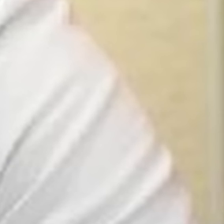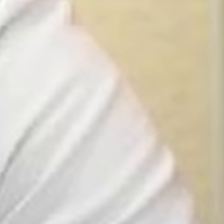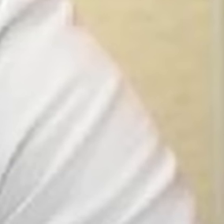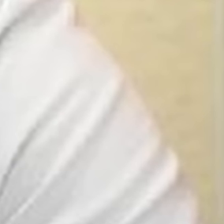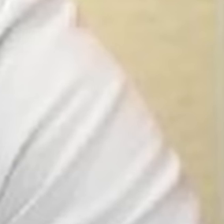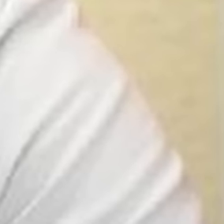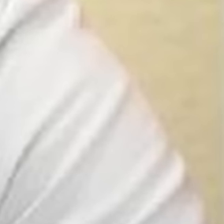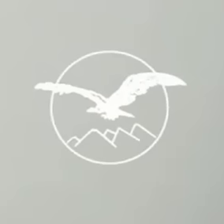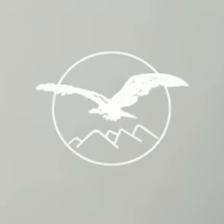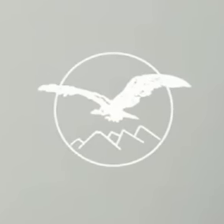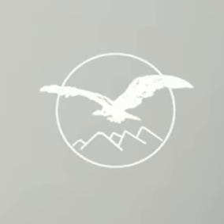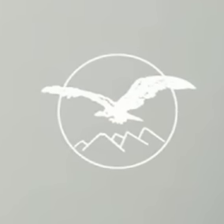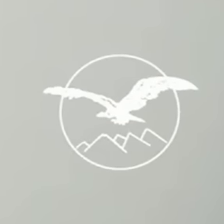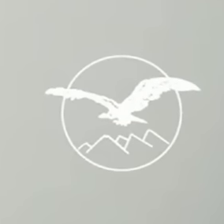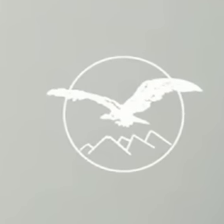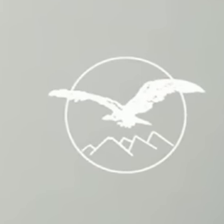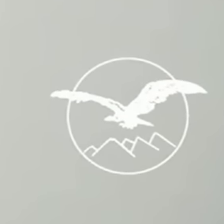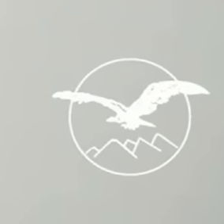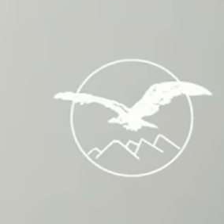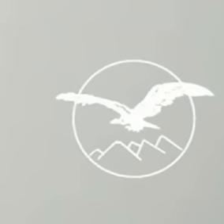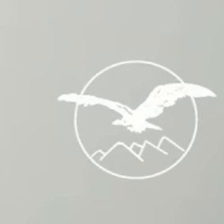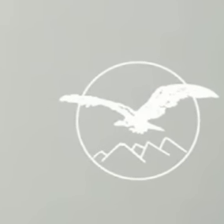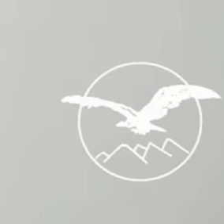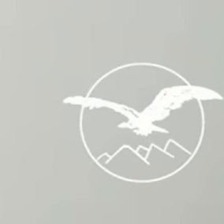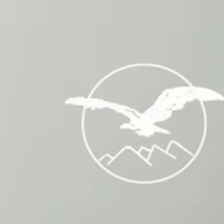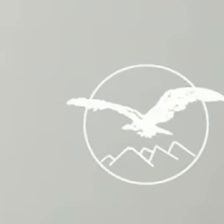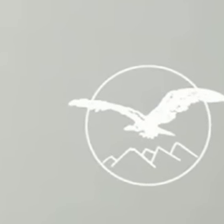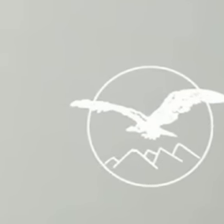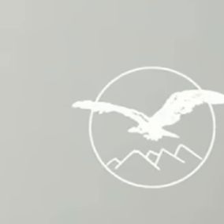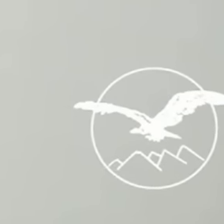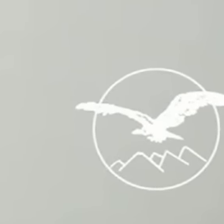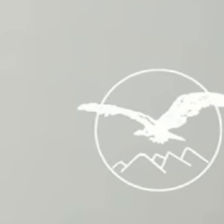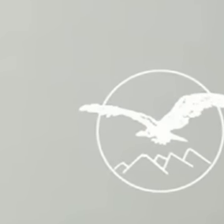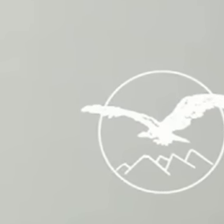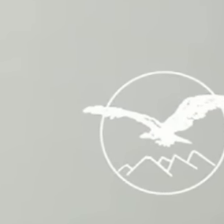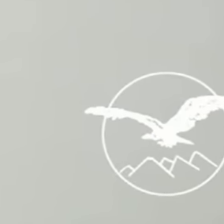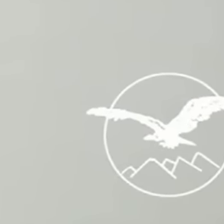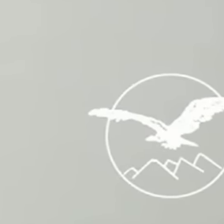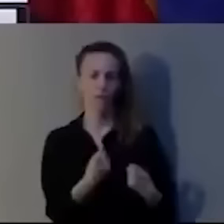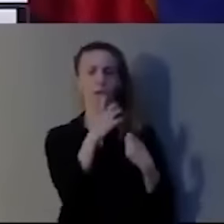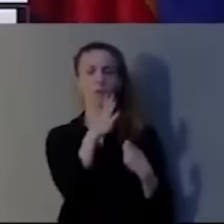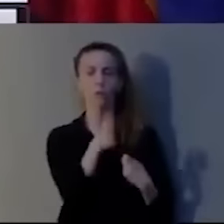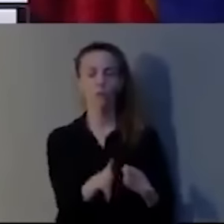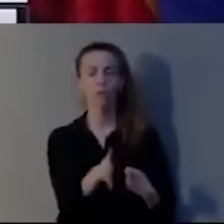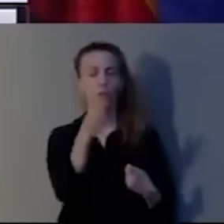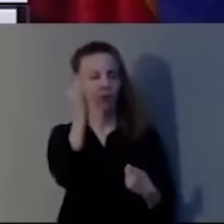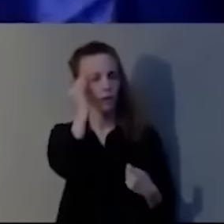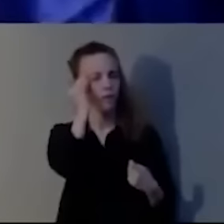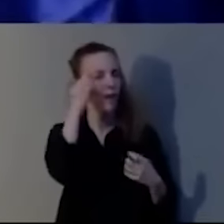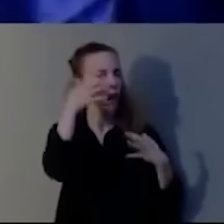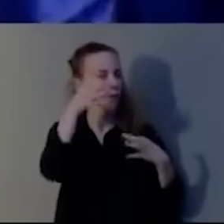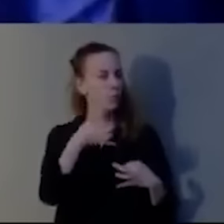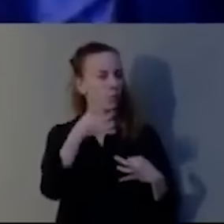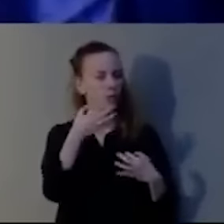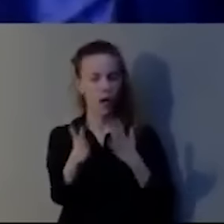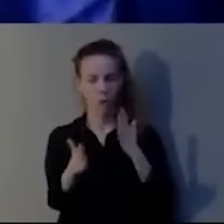hacer visible un nuevo desencuentro internacional, esta vez con la India. Un desencuentro que ha obligado al embajador a dimitir, ya que las malas